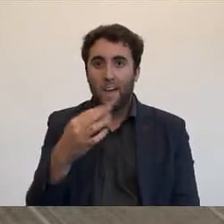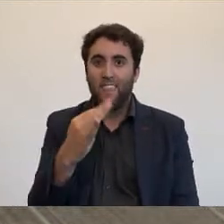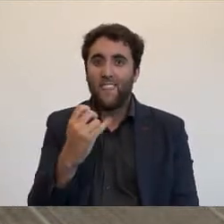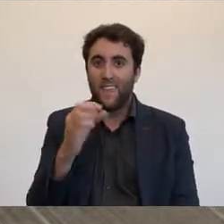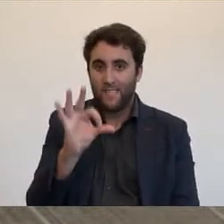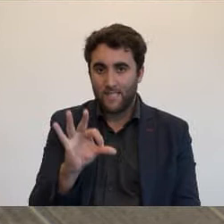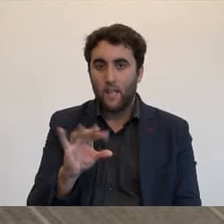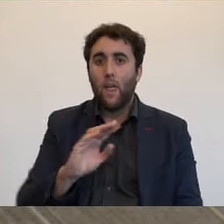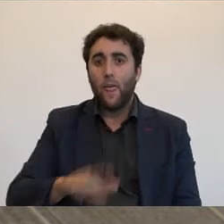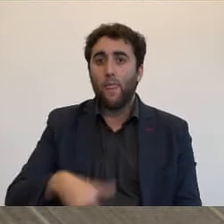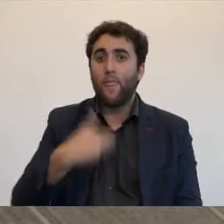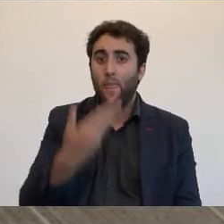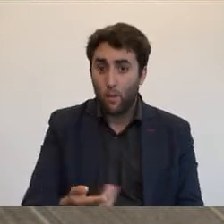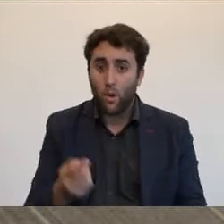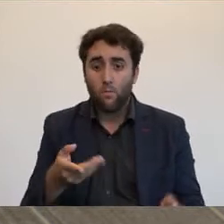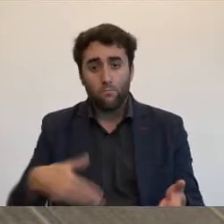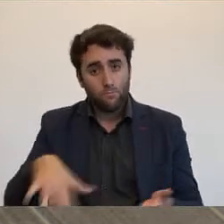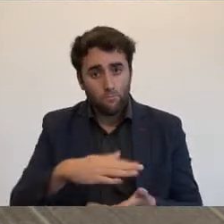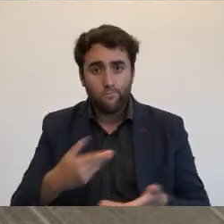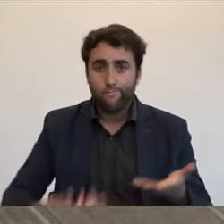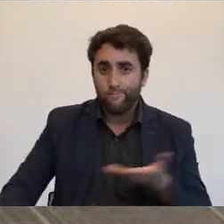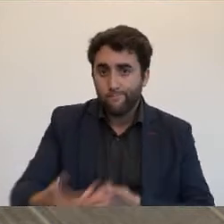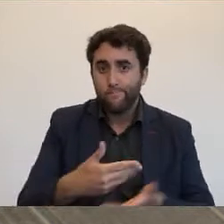seguiremos con una mesa sobre participación